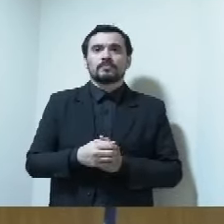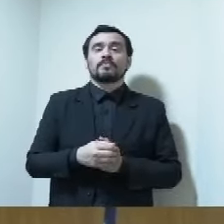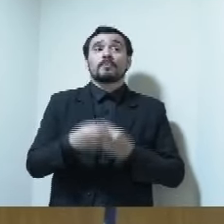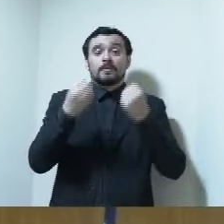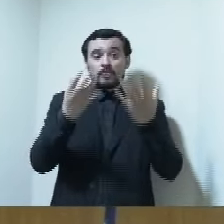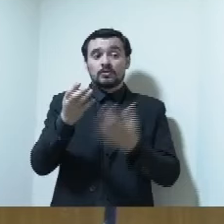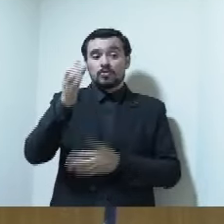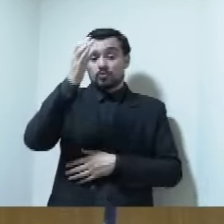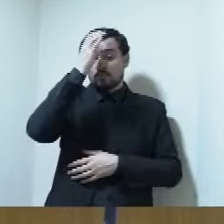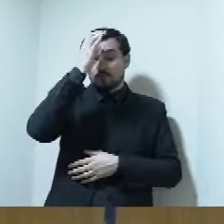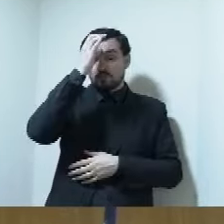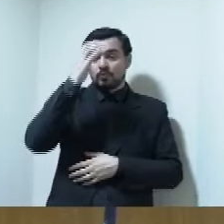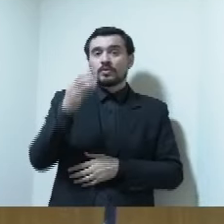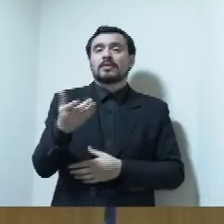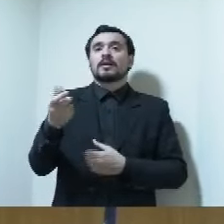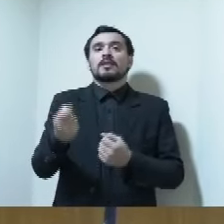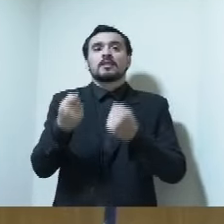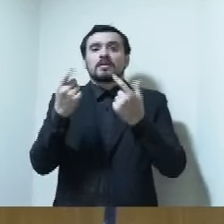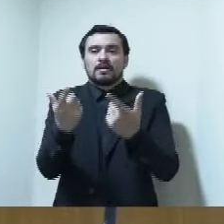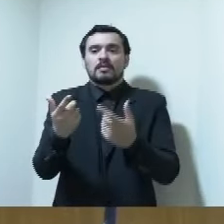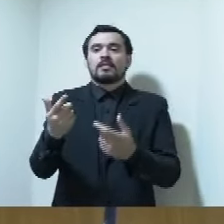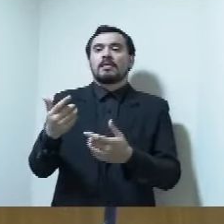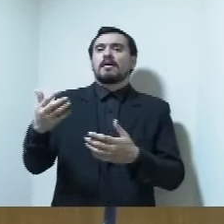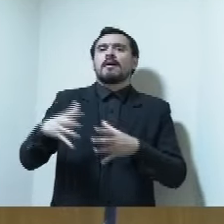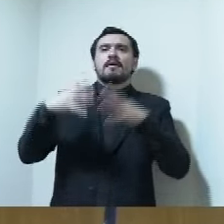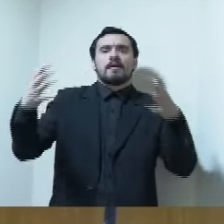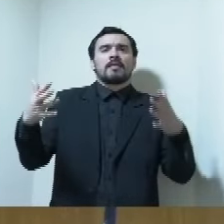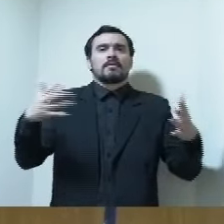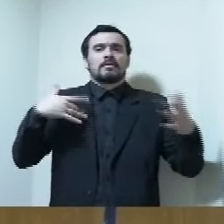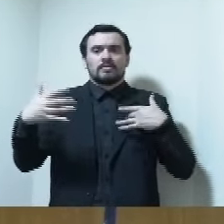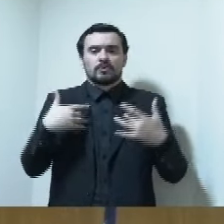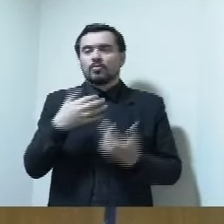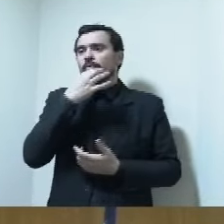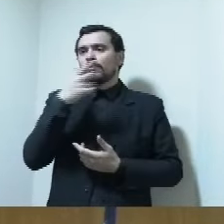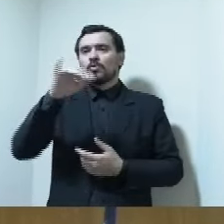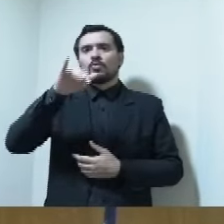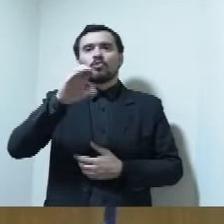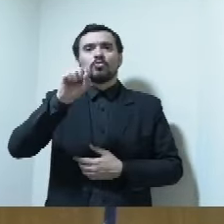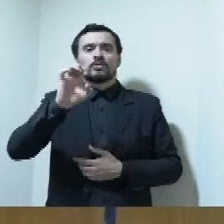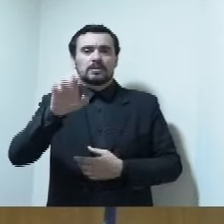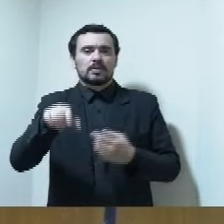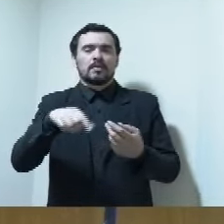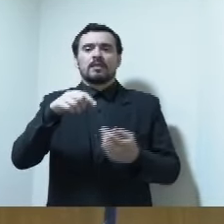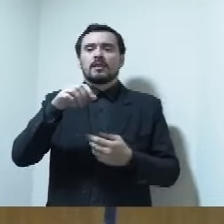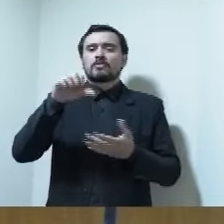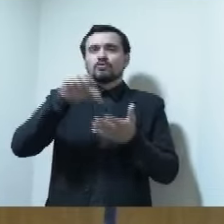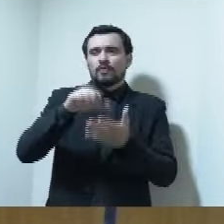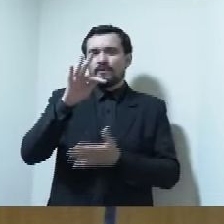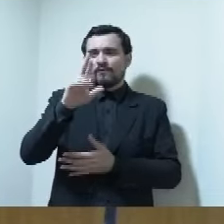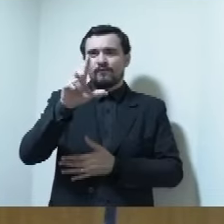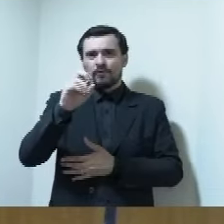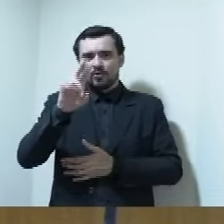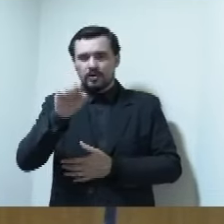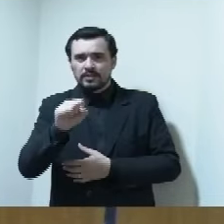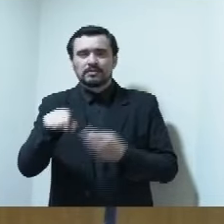con cultura que brinde siempre homenaje a sus grandes artistas como José Asunción Flores, Roa Bastos, Julio Correa, Emiliano